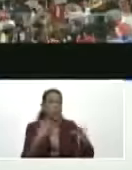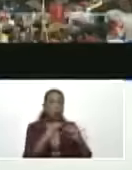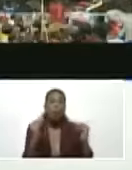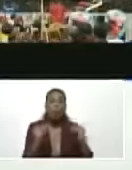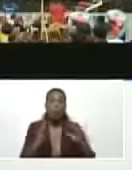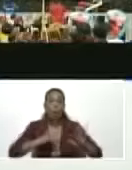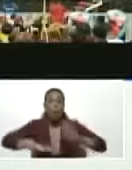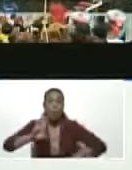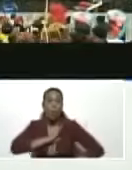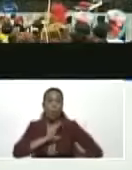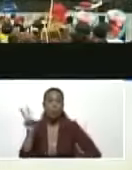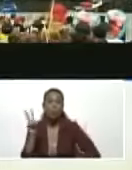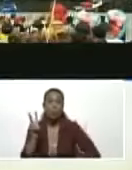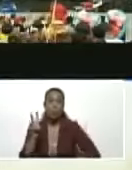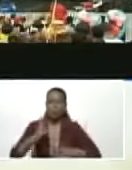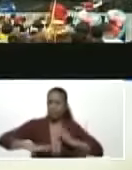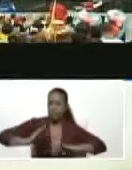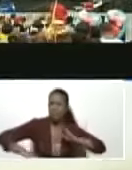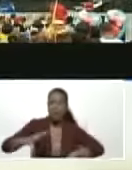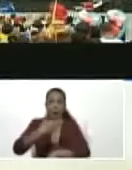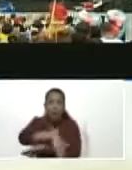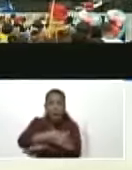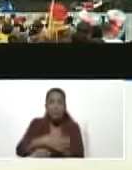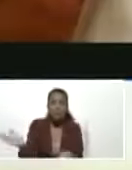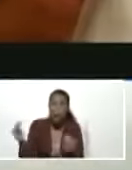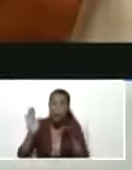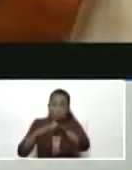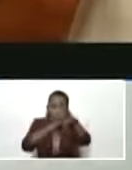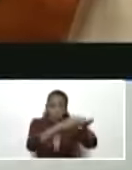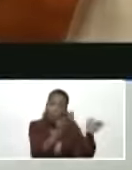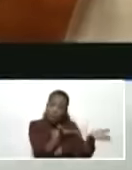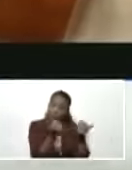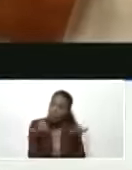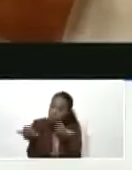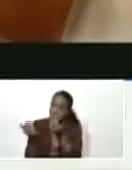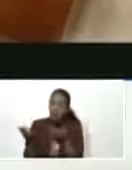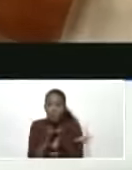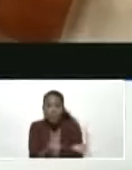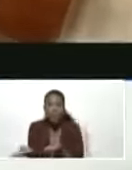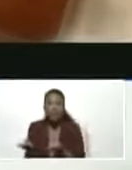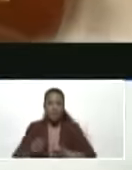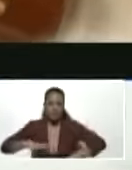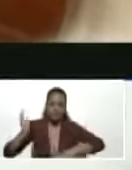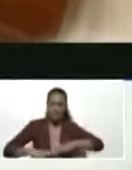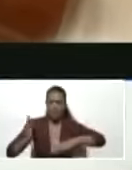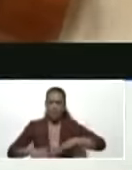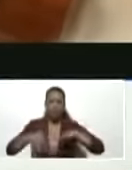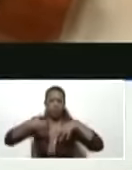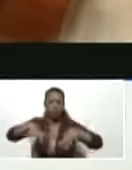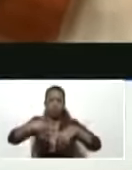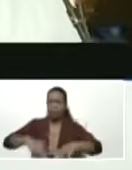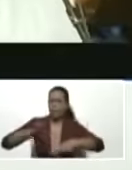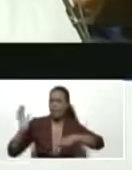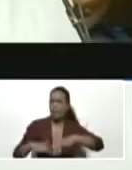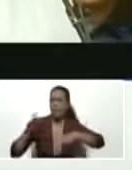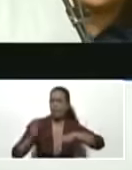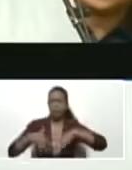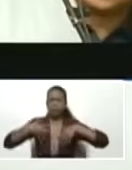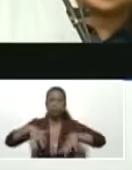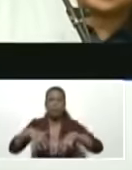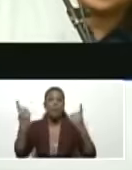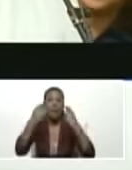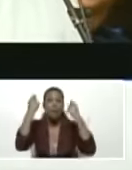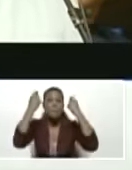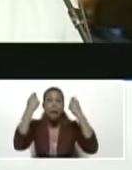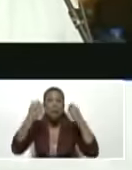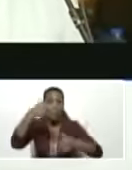nuestros tambores, todos nuestros ritmos a las calles. Convóquenlos, invóquenlos y pónganlos a tocar para que esta campaña